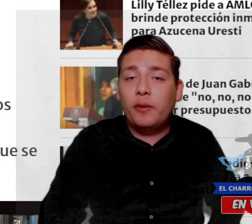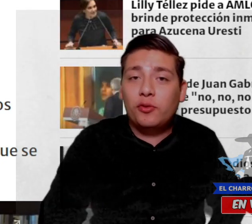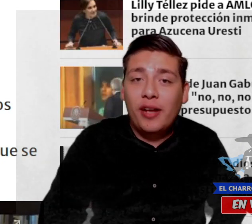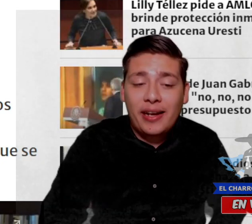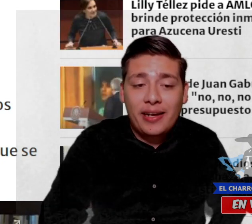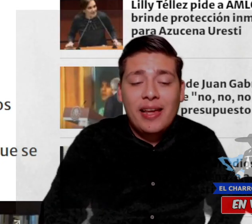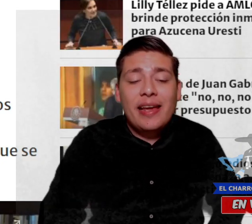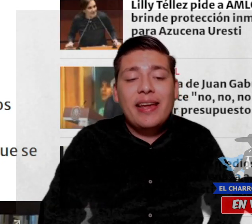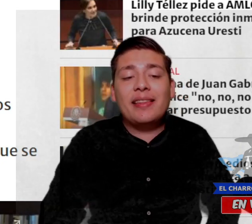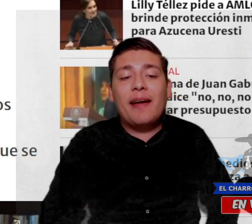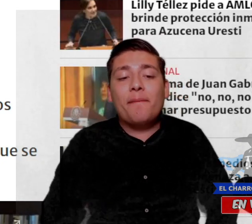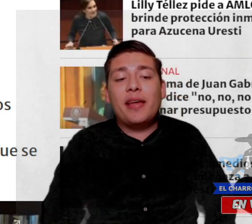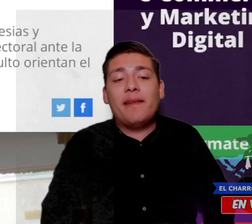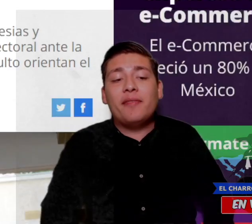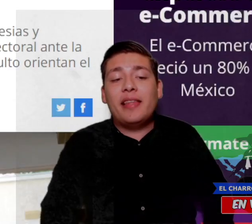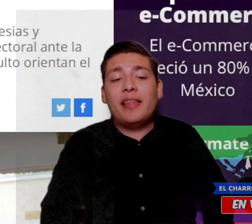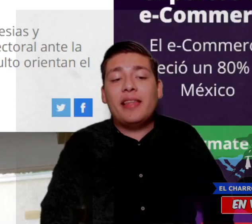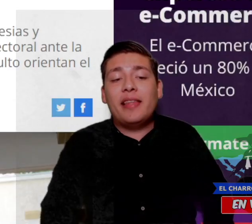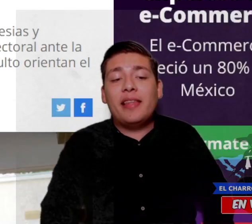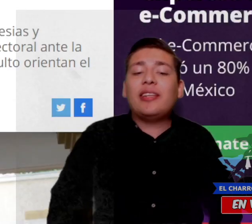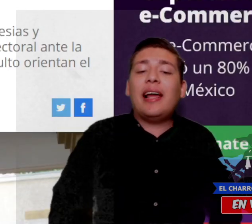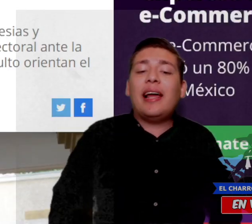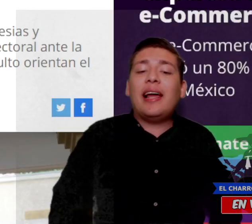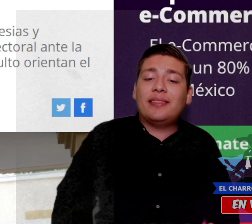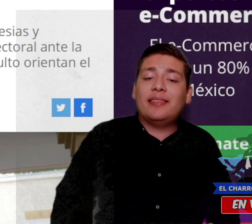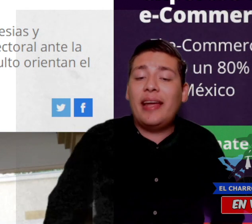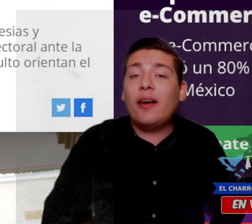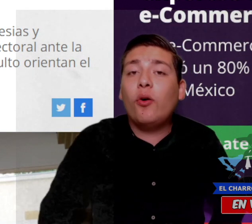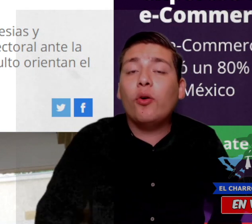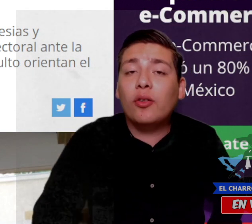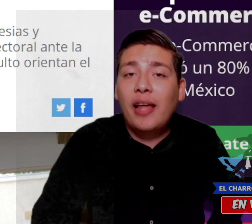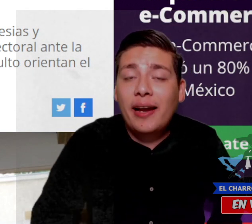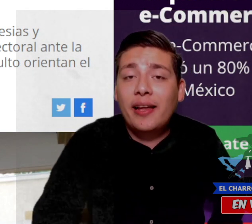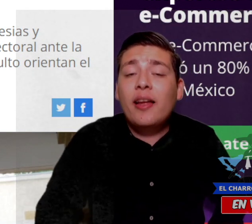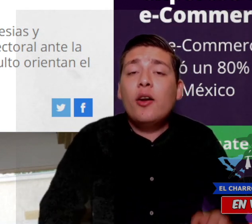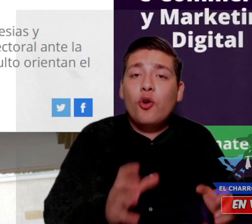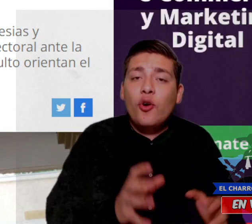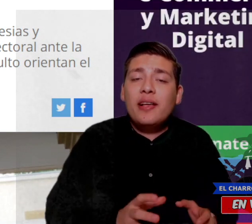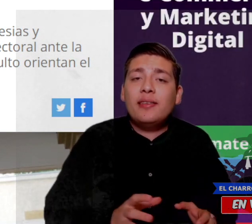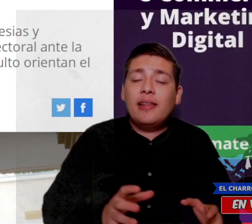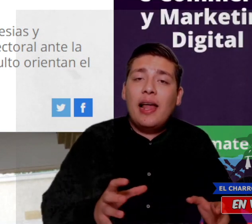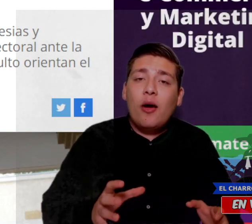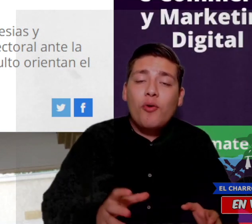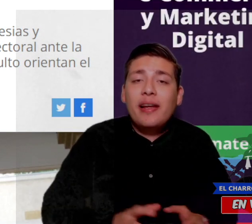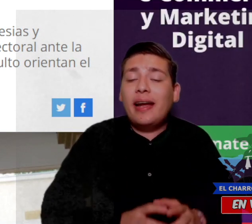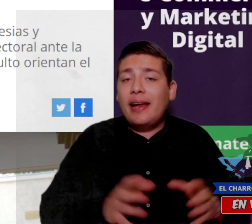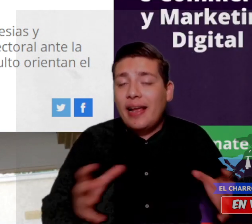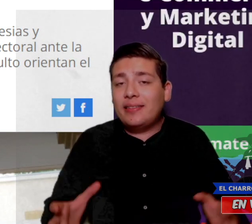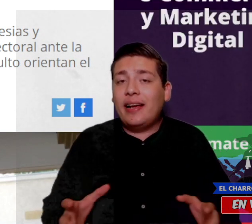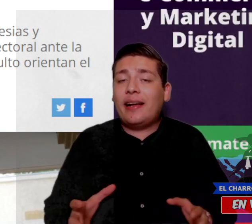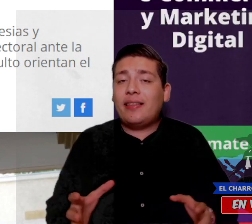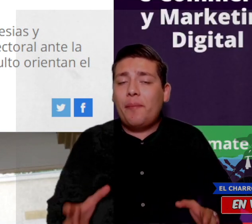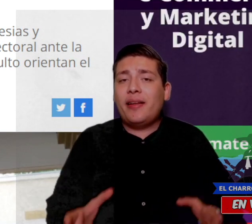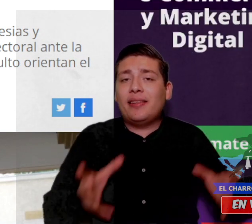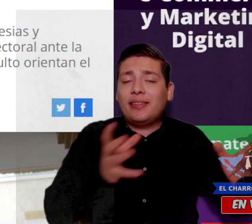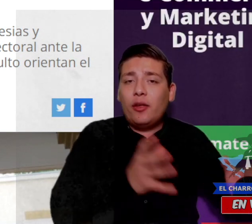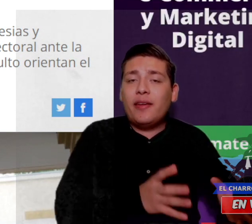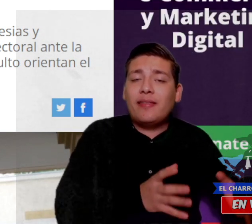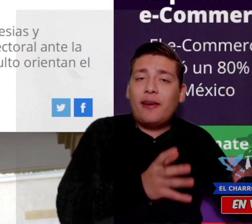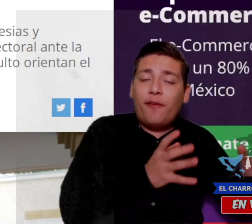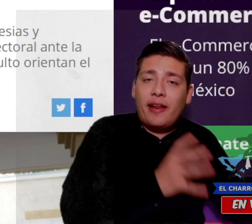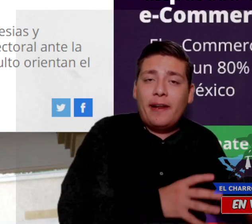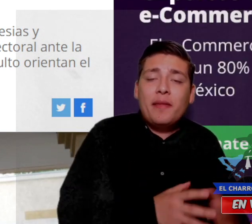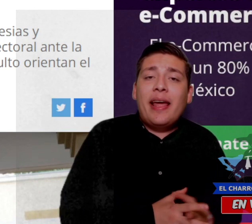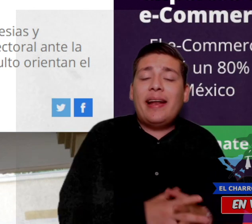de estos personajes y también de Carlos Salinas de Gortari. No es la única iglesia que también ha